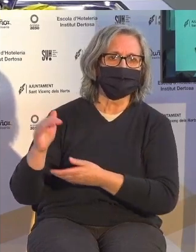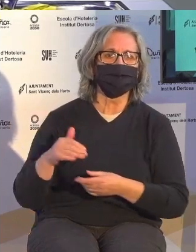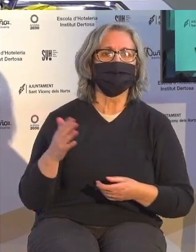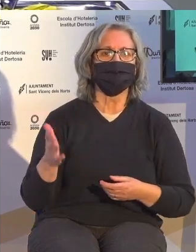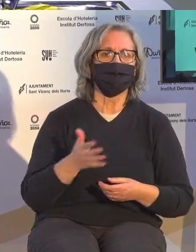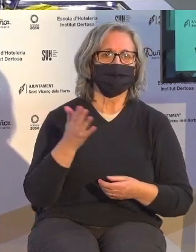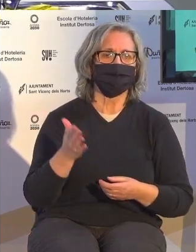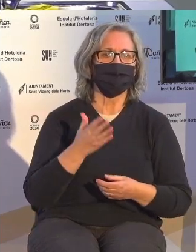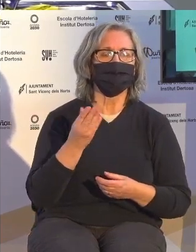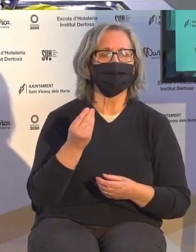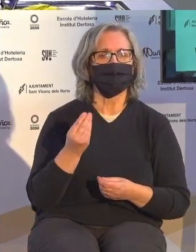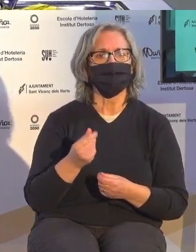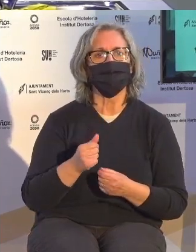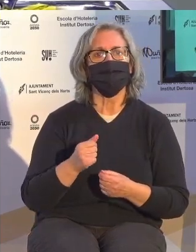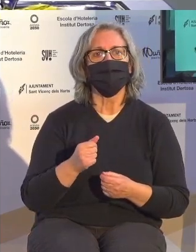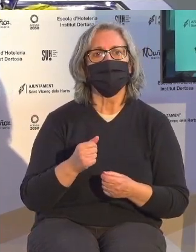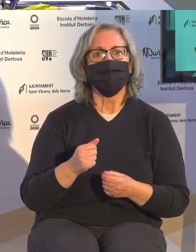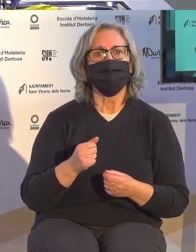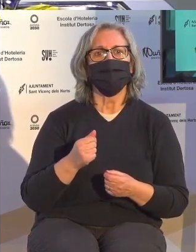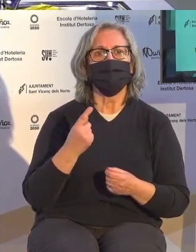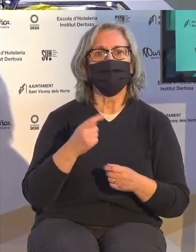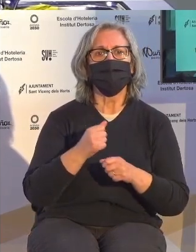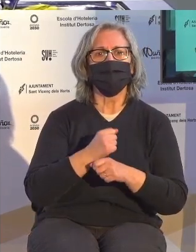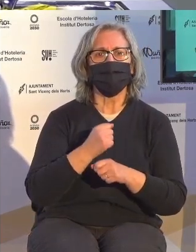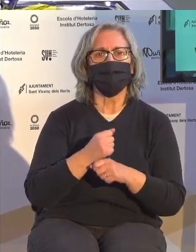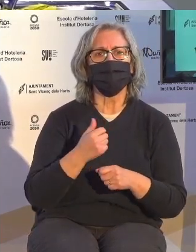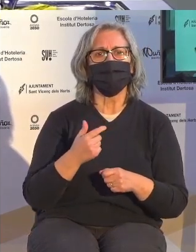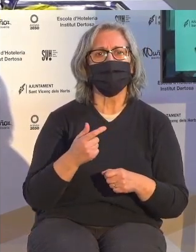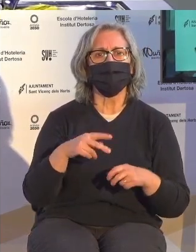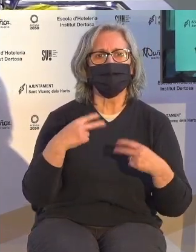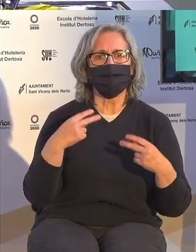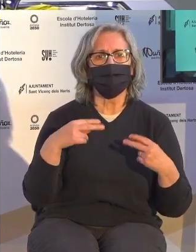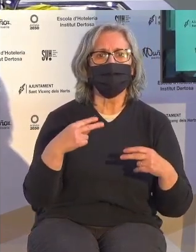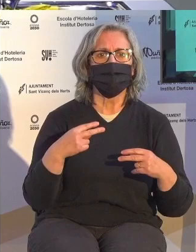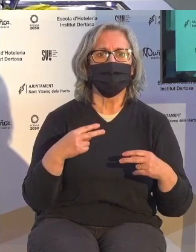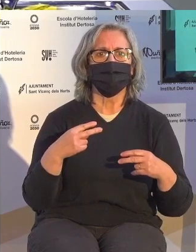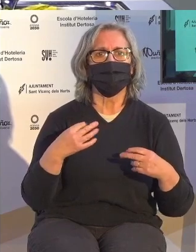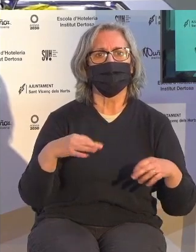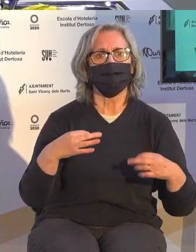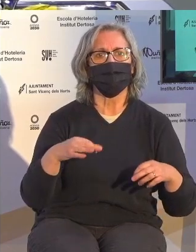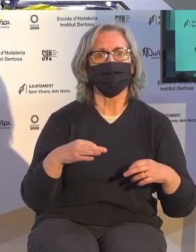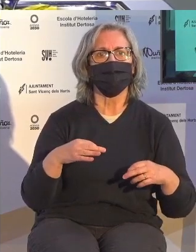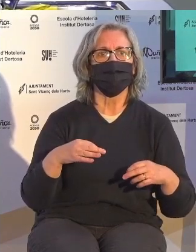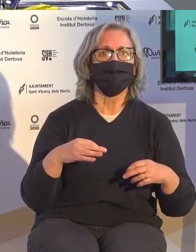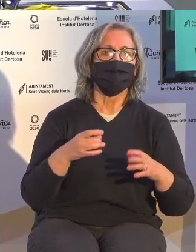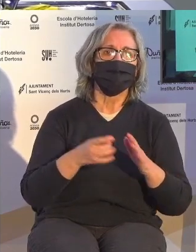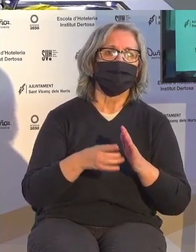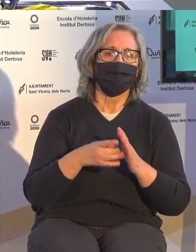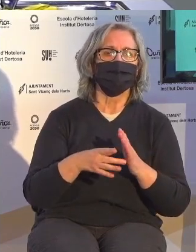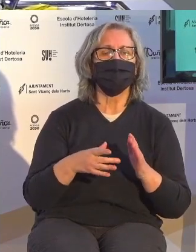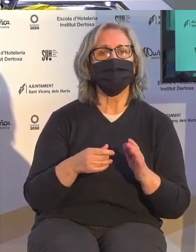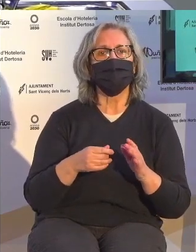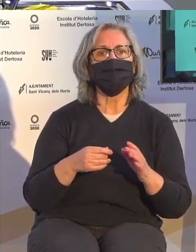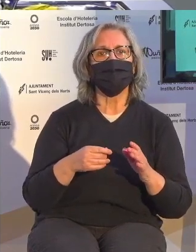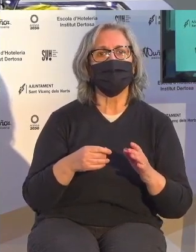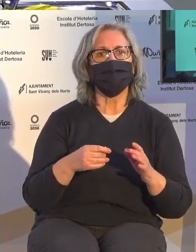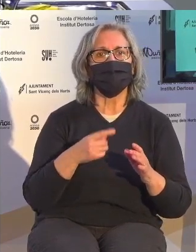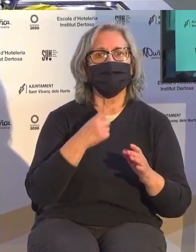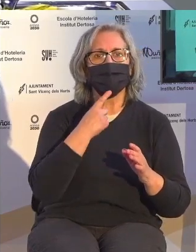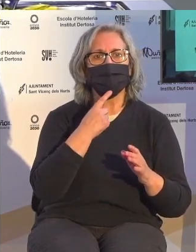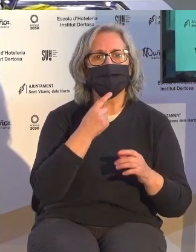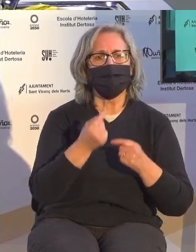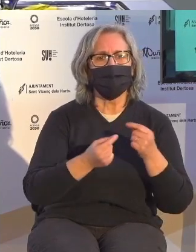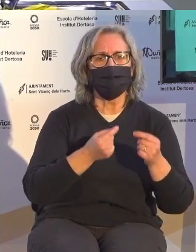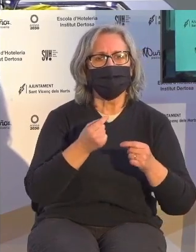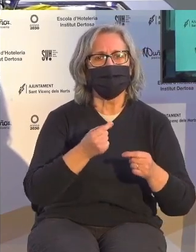trabajo en un restaurante un restaurante muy tradicional en finlandia y nosotros utilizamos muchos productos así locales